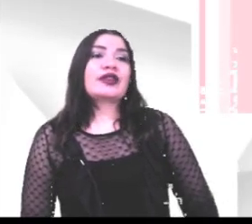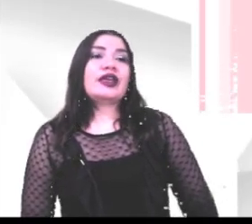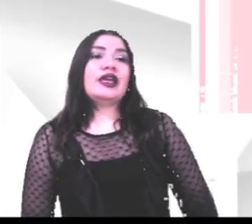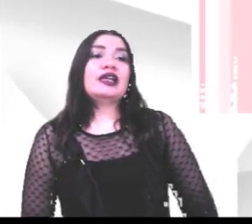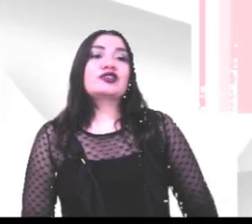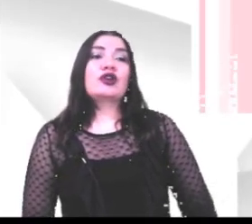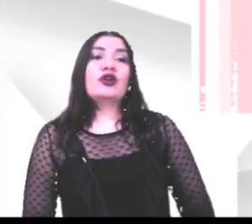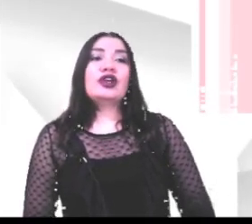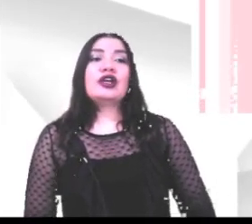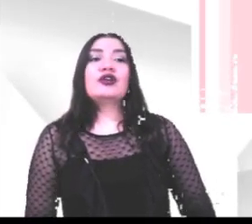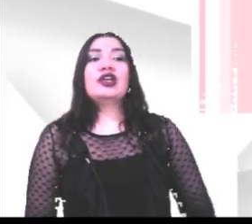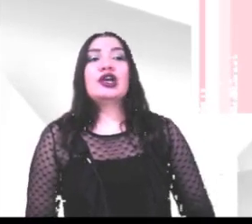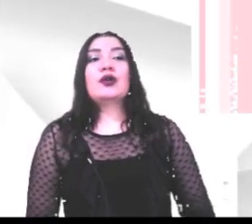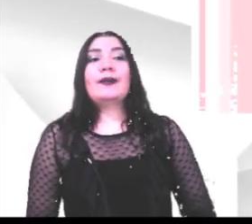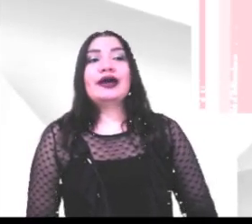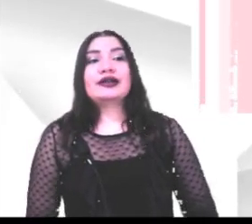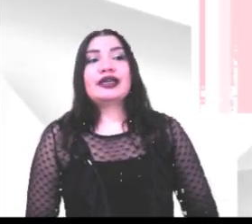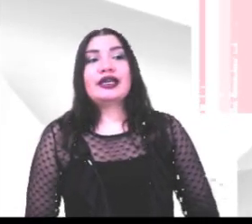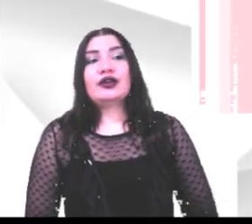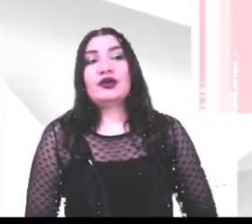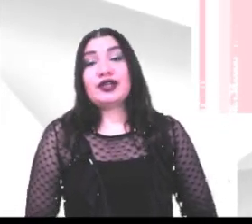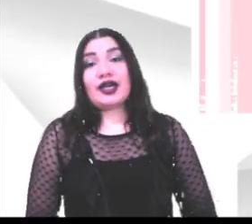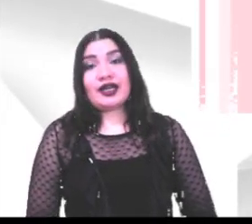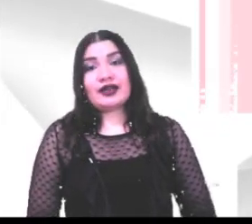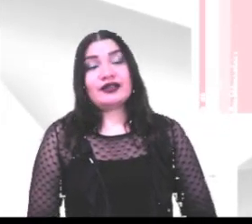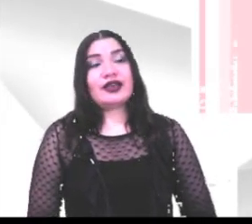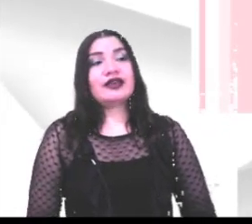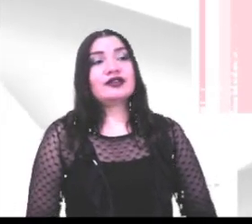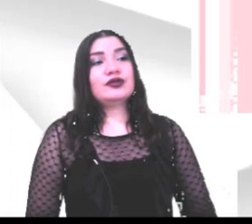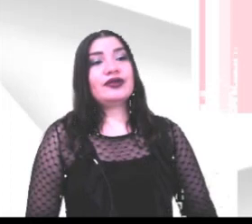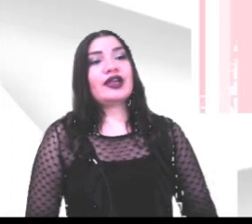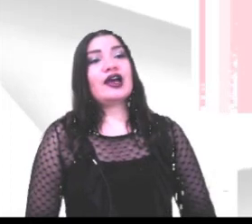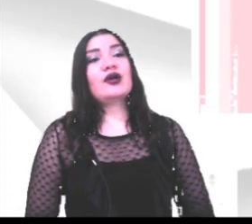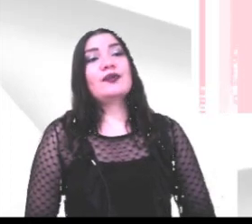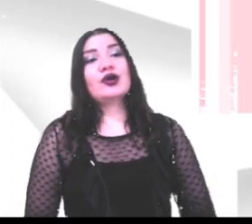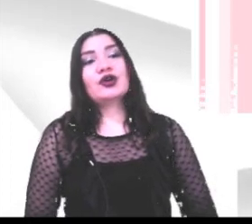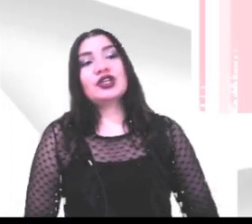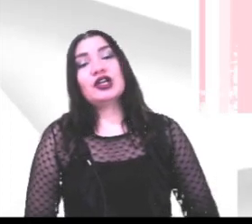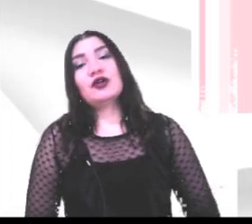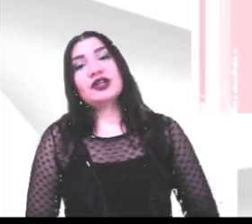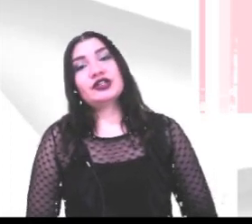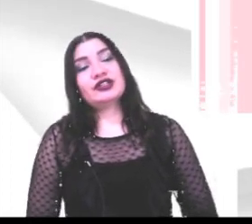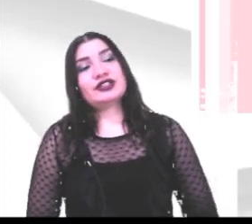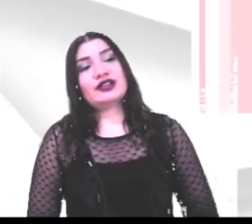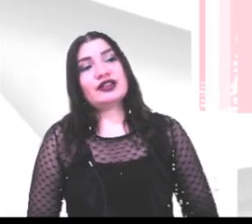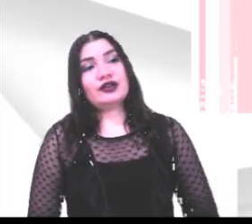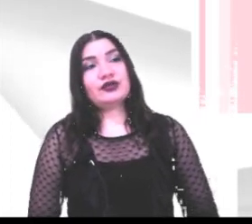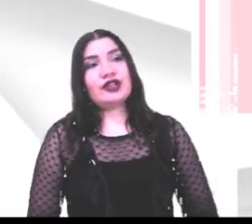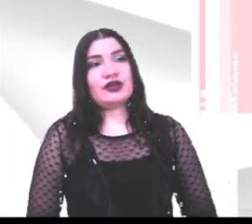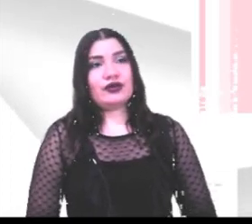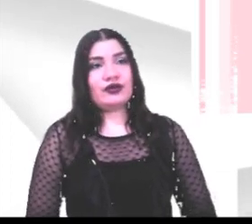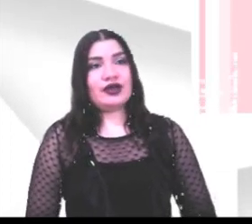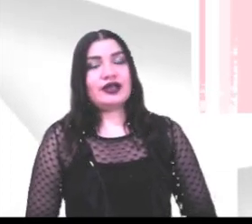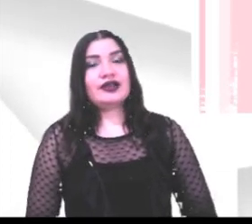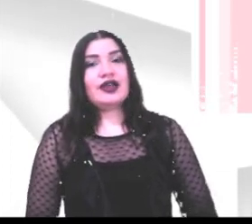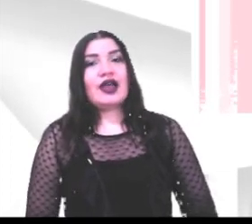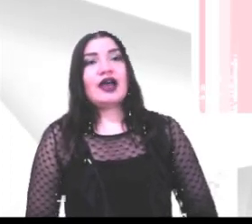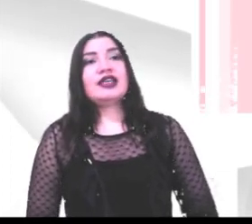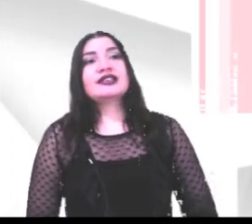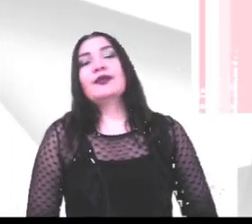es el zoológico y ecoparque joya grande ubicado a pocos kilómetros de santa cruz de yojoa